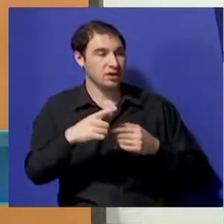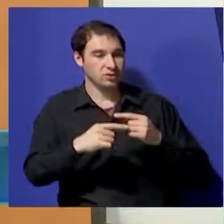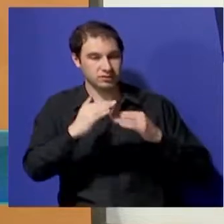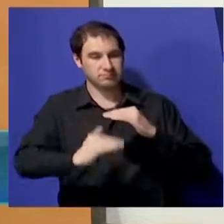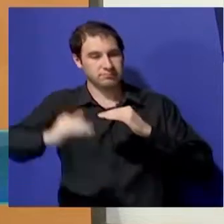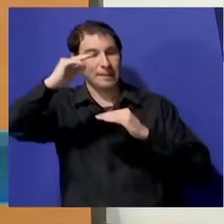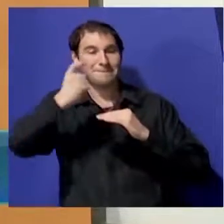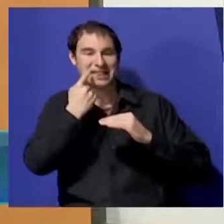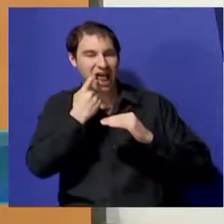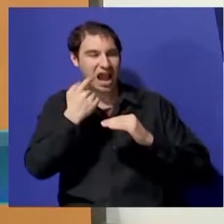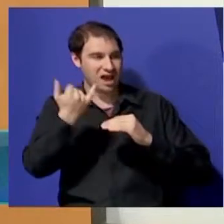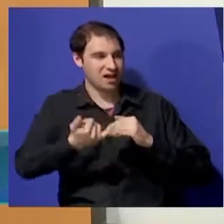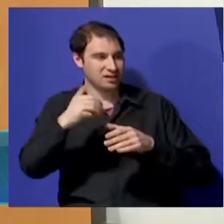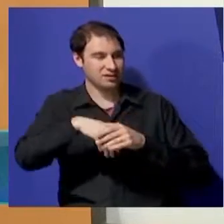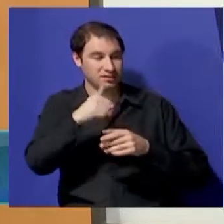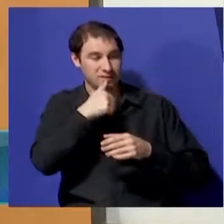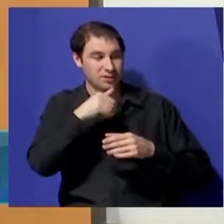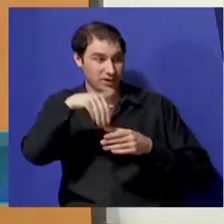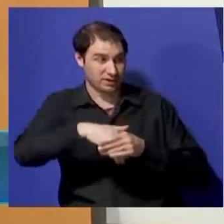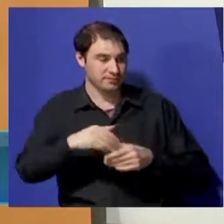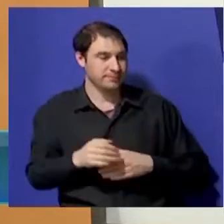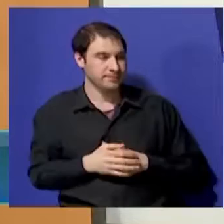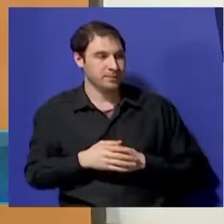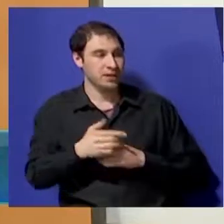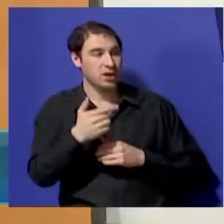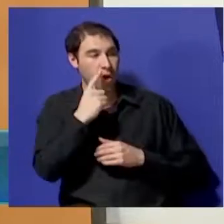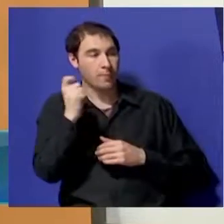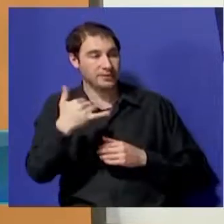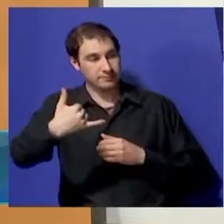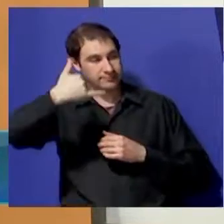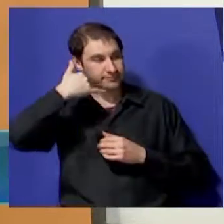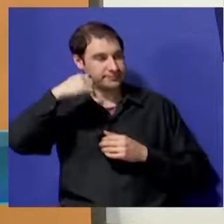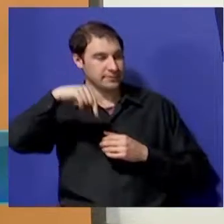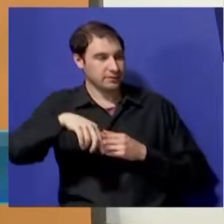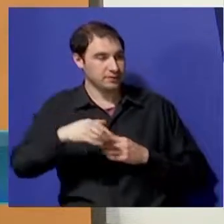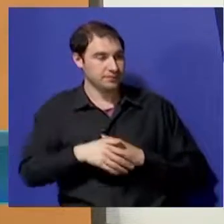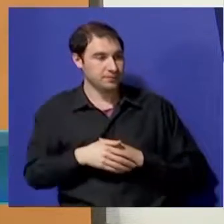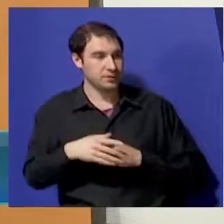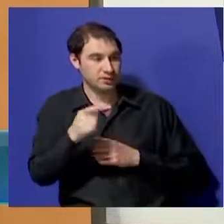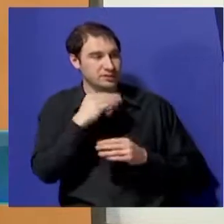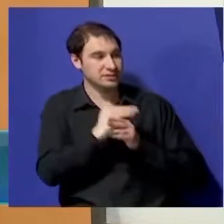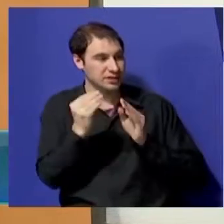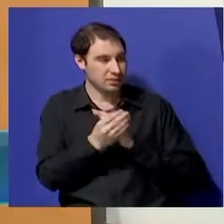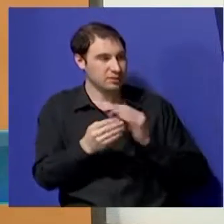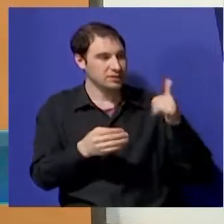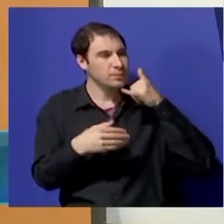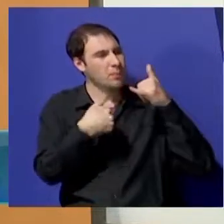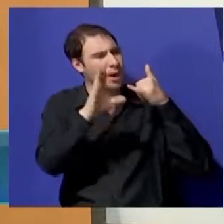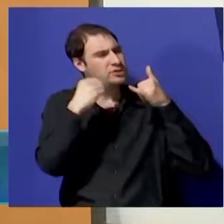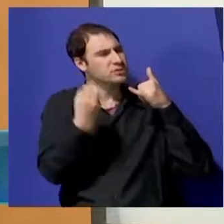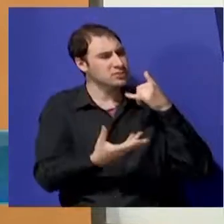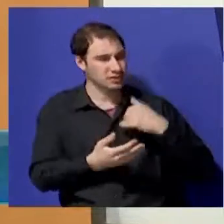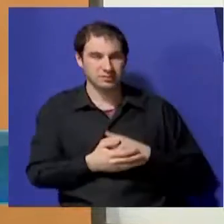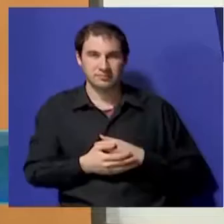altos de metales en el agua de los ríos. Saúl Ceballos está en línea con nosotros y lo queremos saludar. Saúl, buenas noches, ¿cómo le